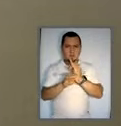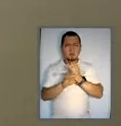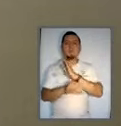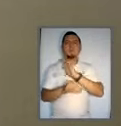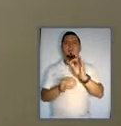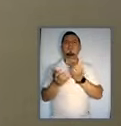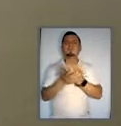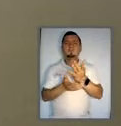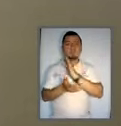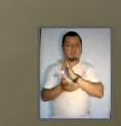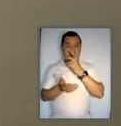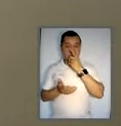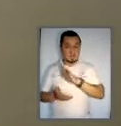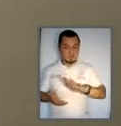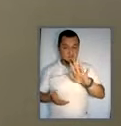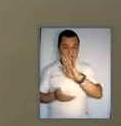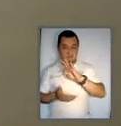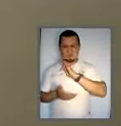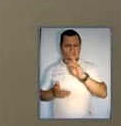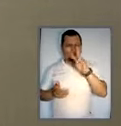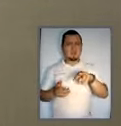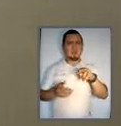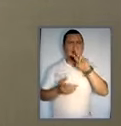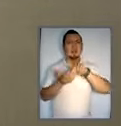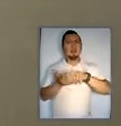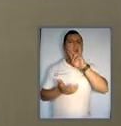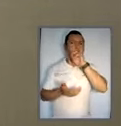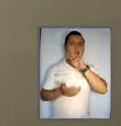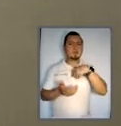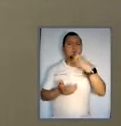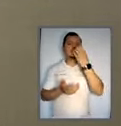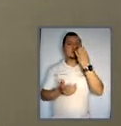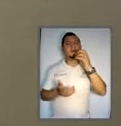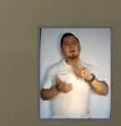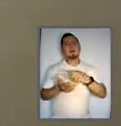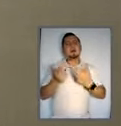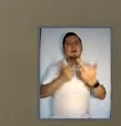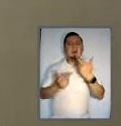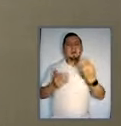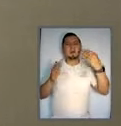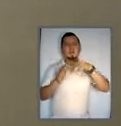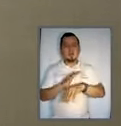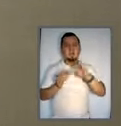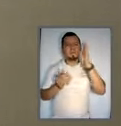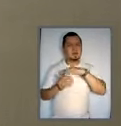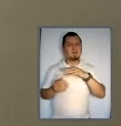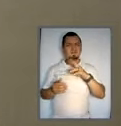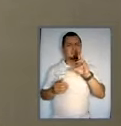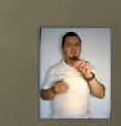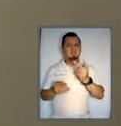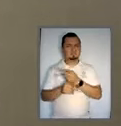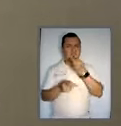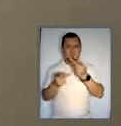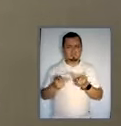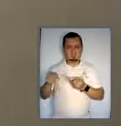puede dar esa certeza. Pero lo que hay que decir es que pueden estar tranquilos, no es ahorita lo relevante, es decir, un joven que